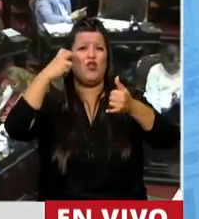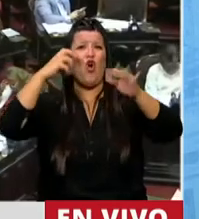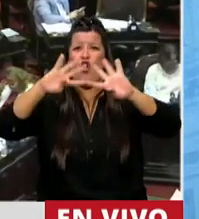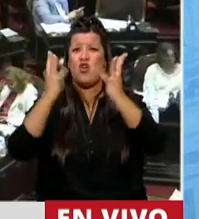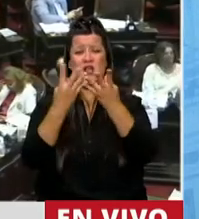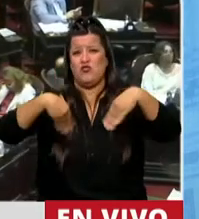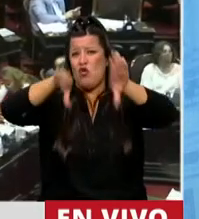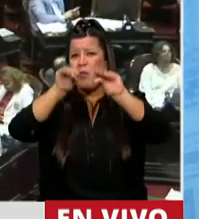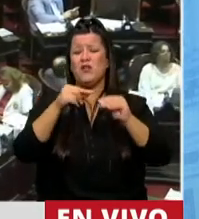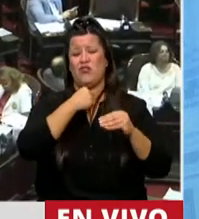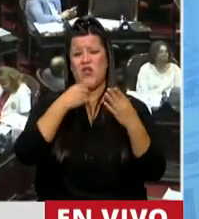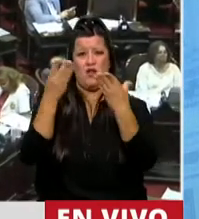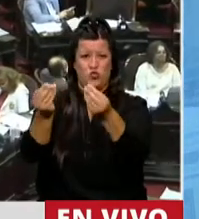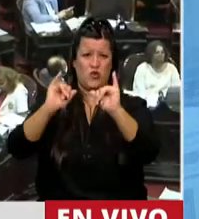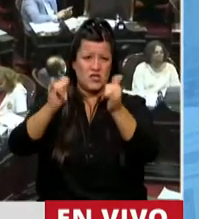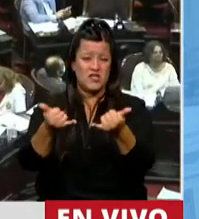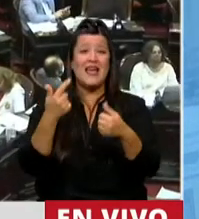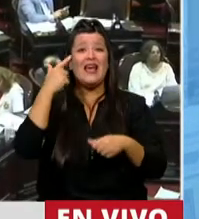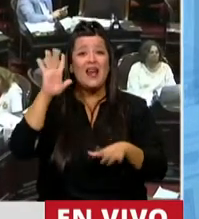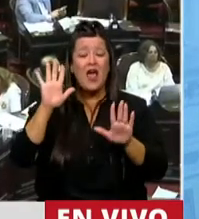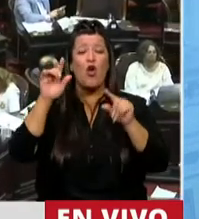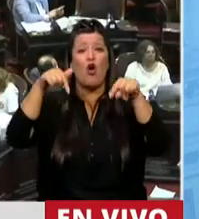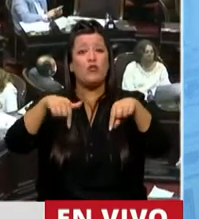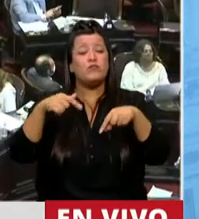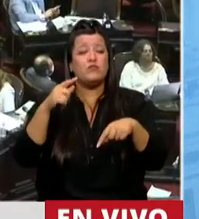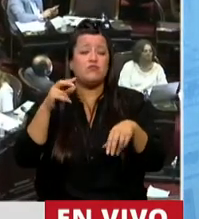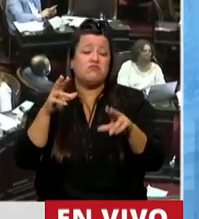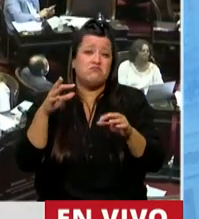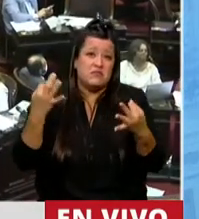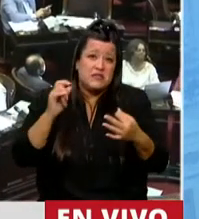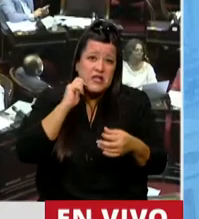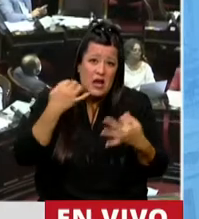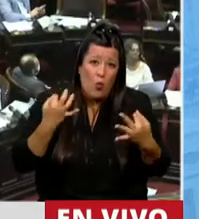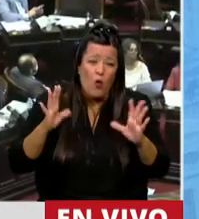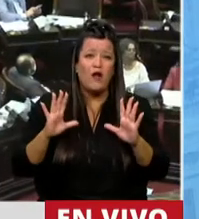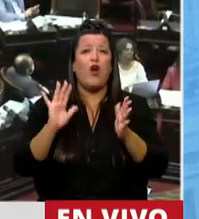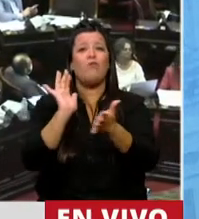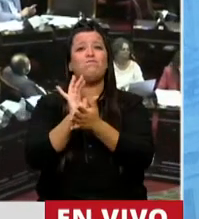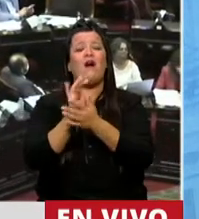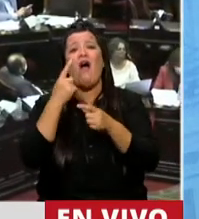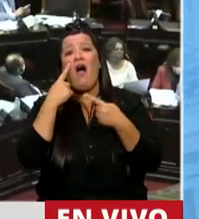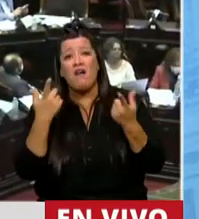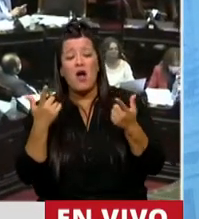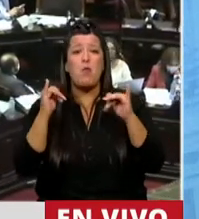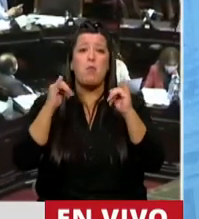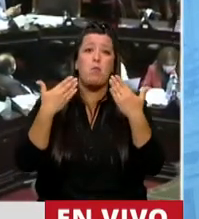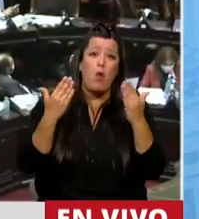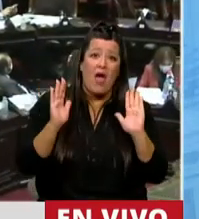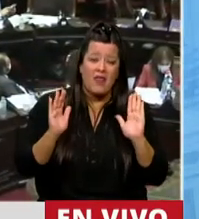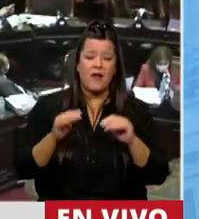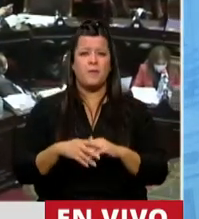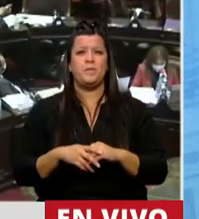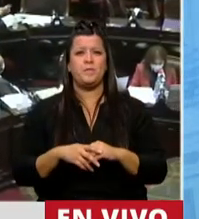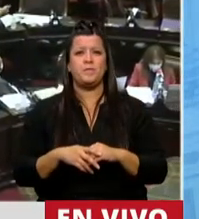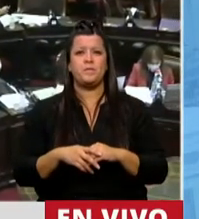argentino, yo creo, señora presidenta, que sería bueno analizar la posibilidad de que, más